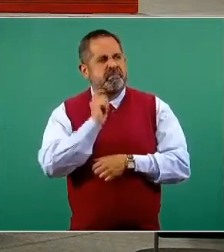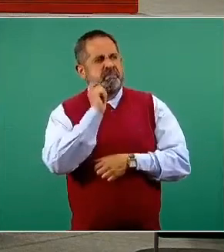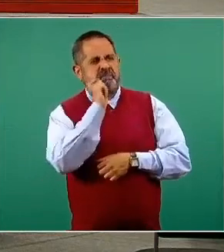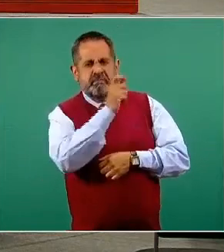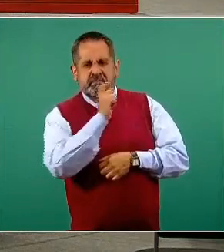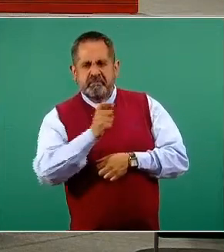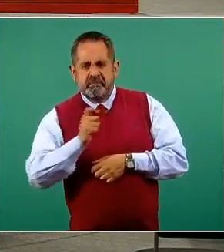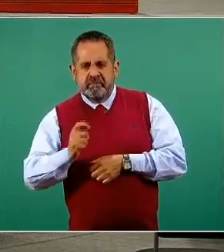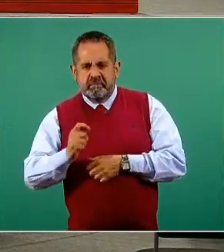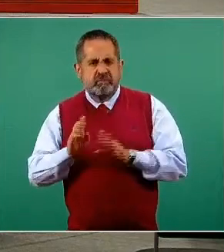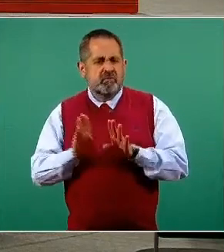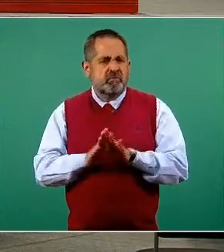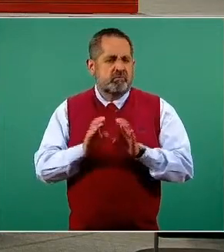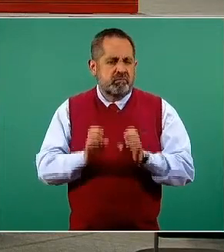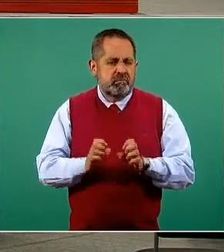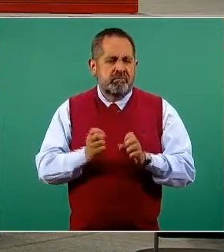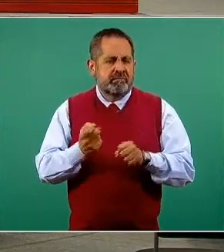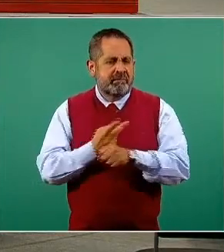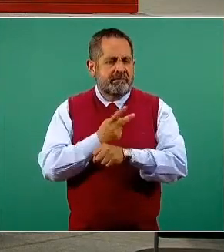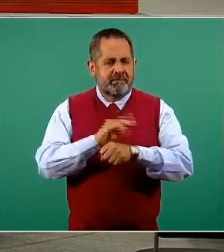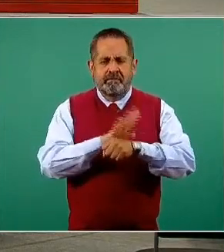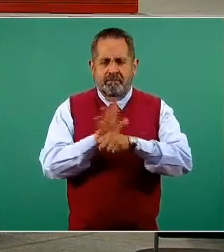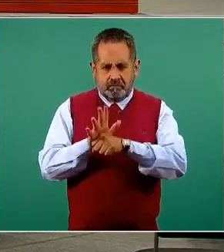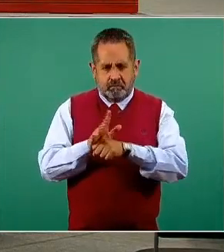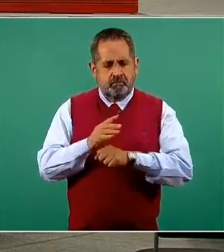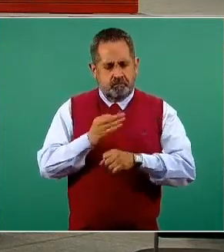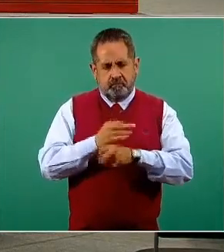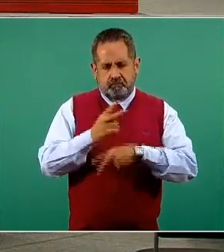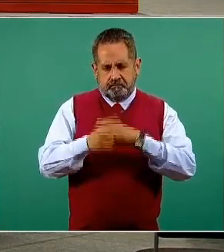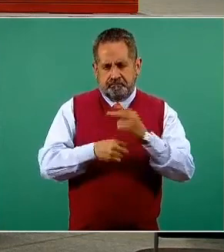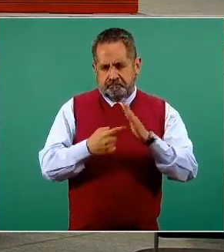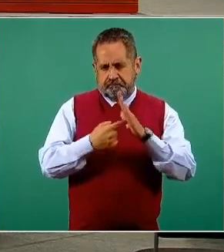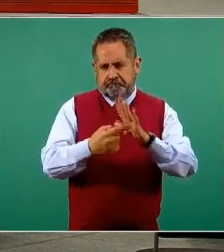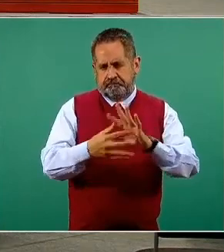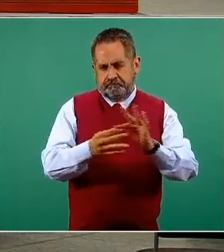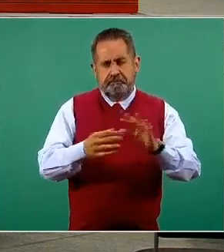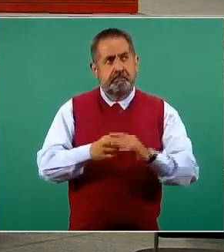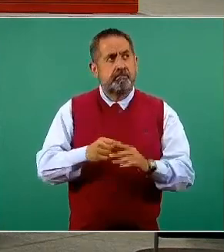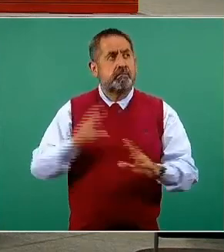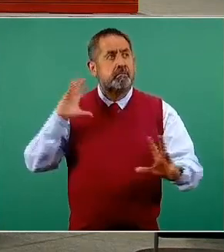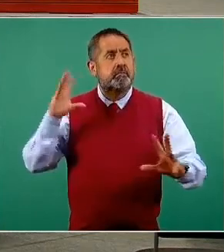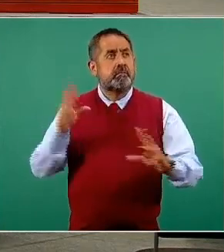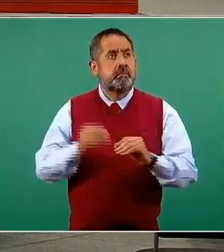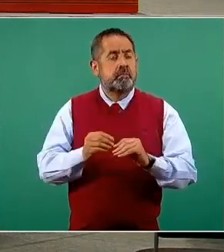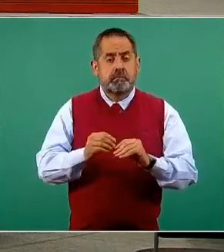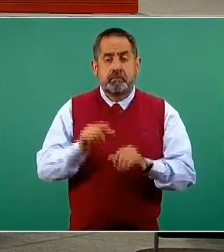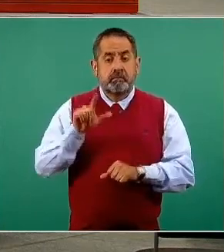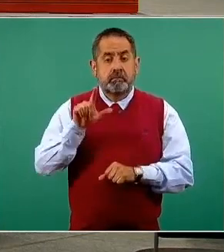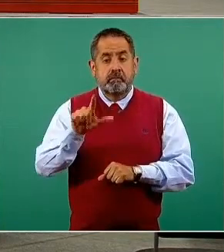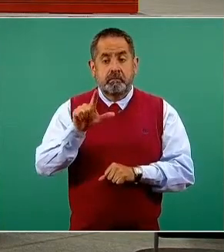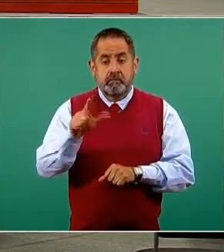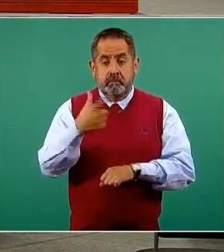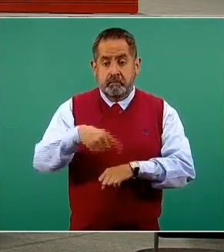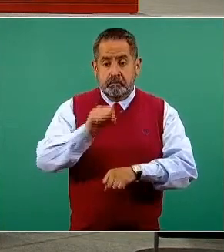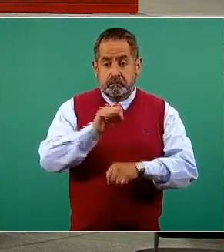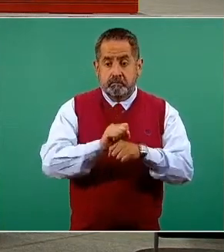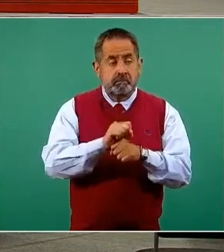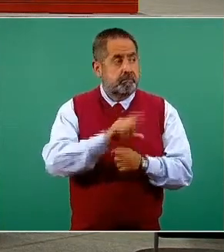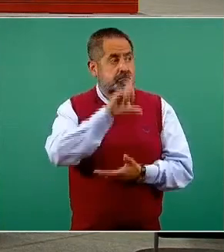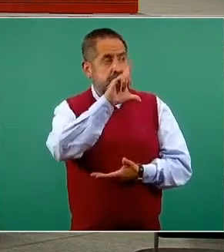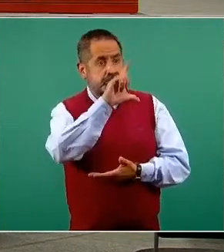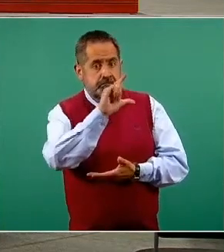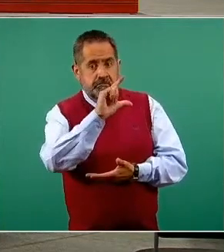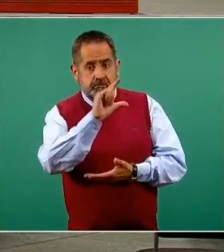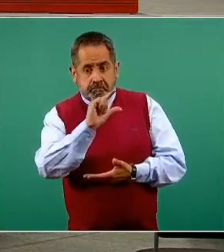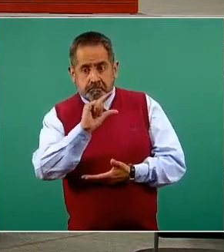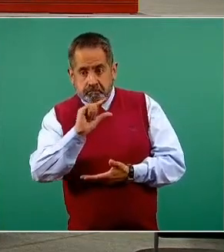compartimos información actualizada sobre el estado que guarda la epidemia, en la que ya llevamos 17 semanas completas de reducción